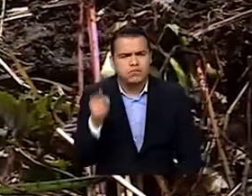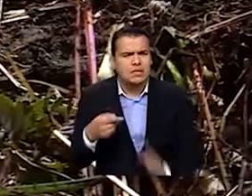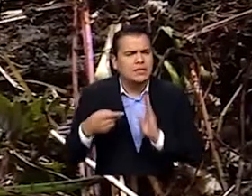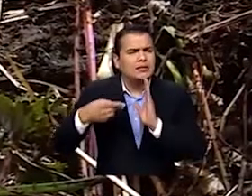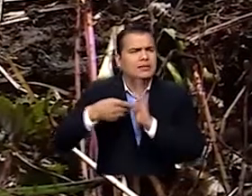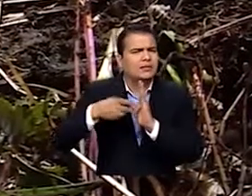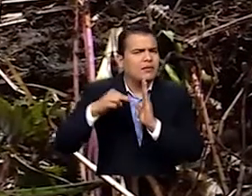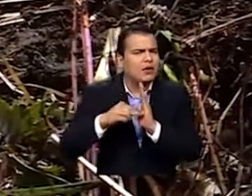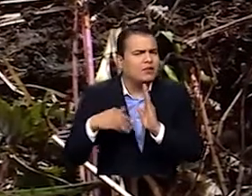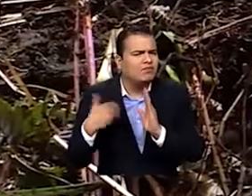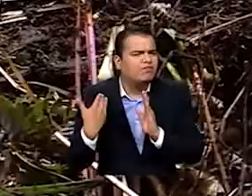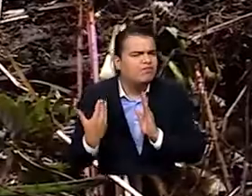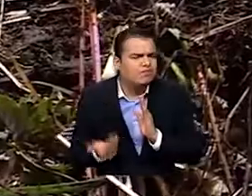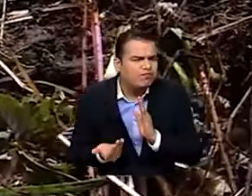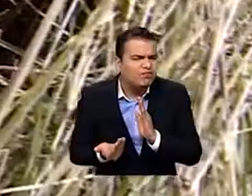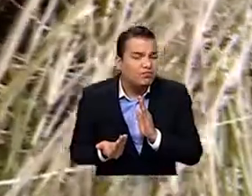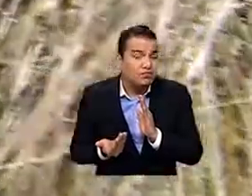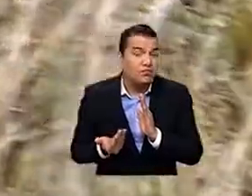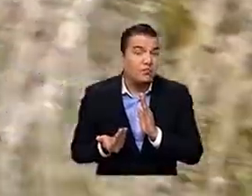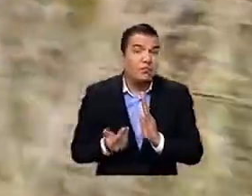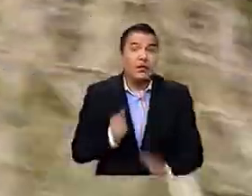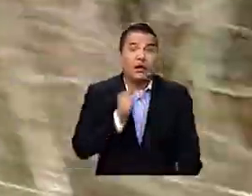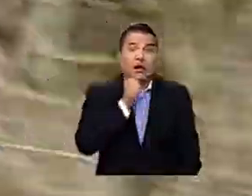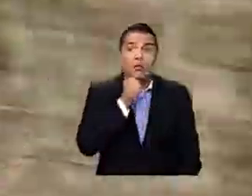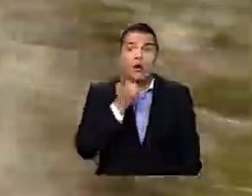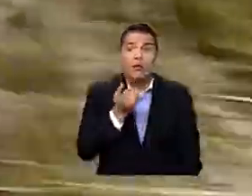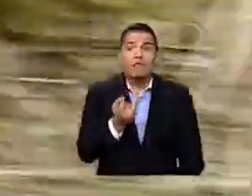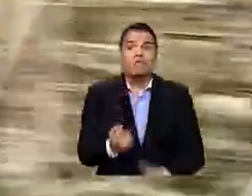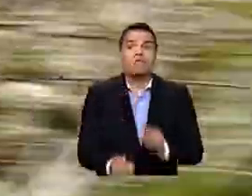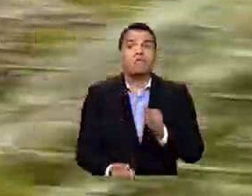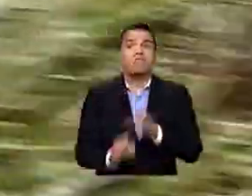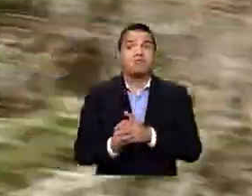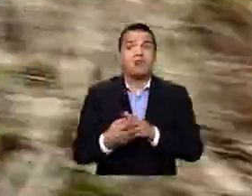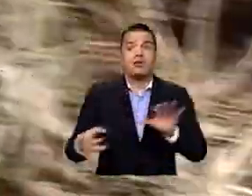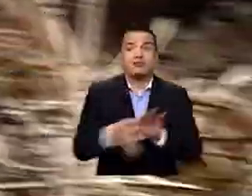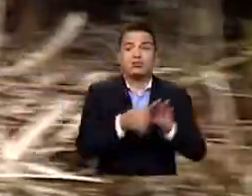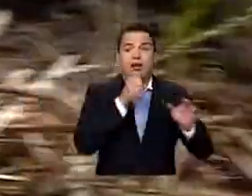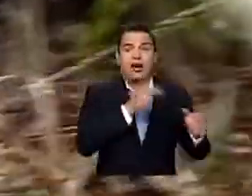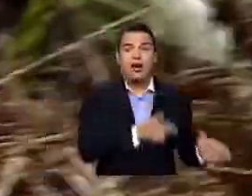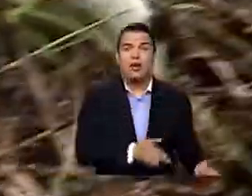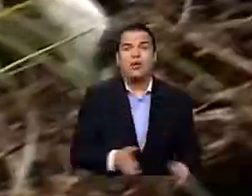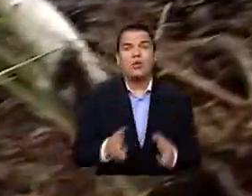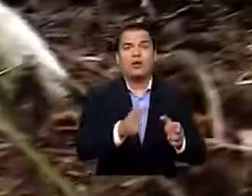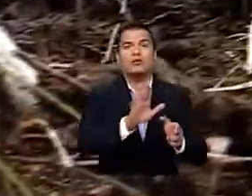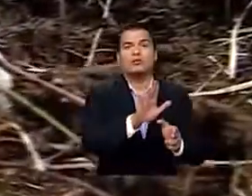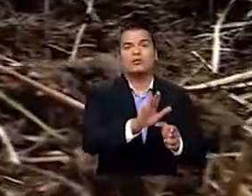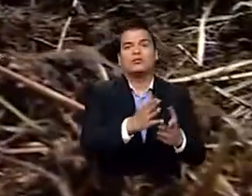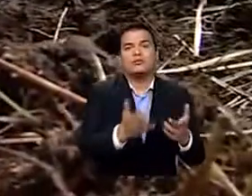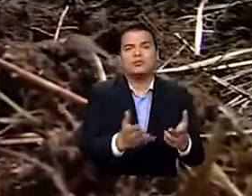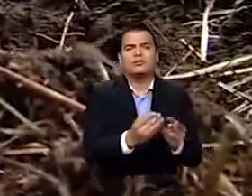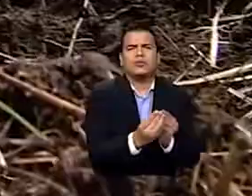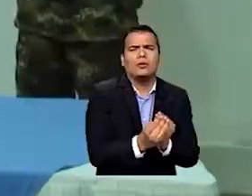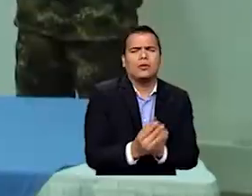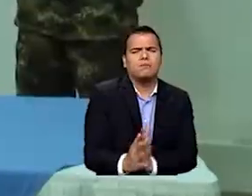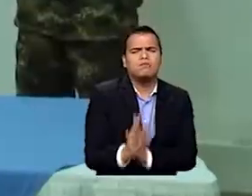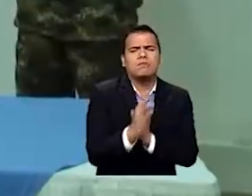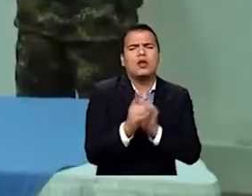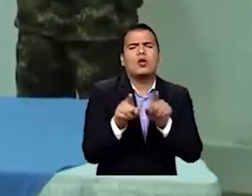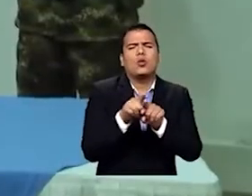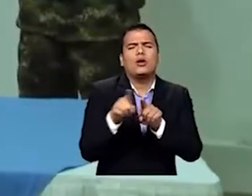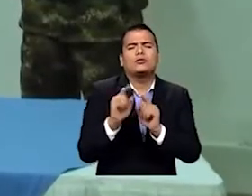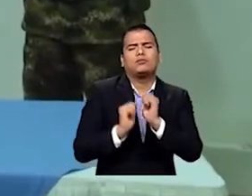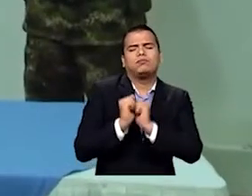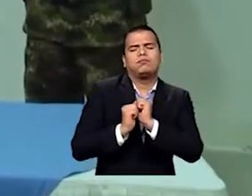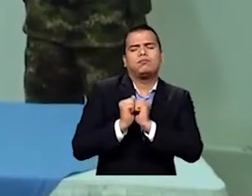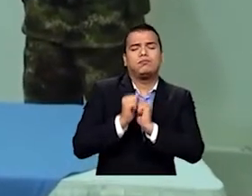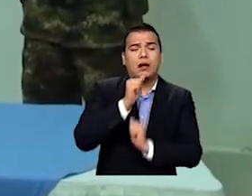obviamente, más agua para los afluentes hídricos, sembrar pequeñas fábricas de agua. Con este